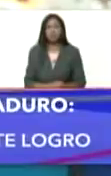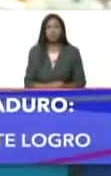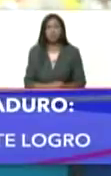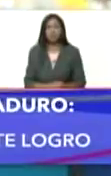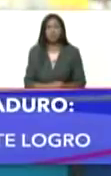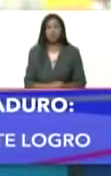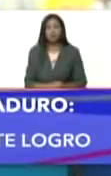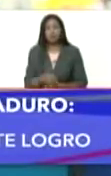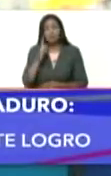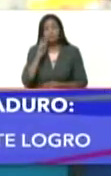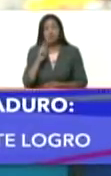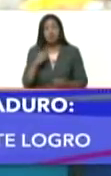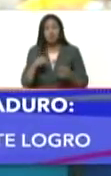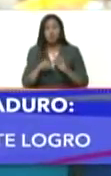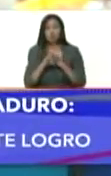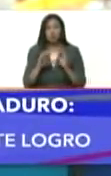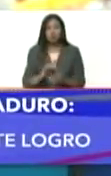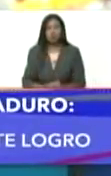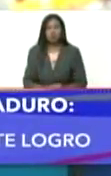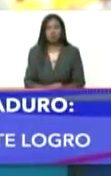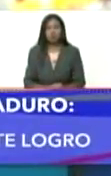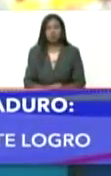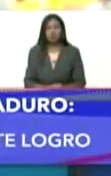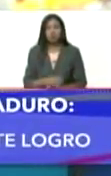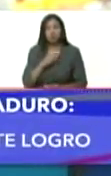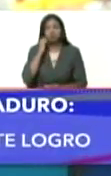Valga el comentario.